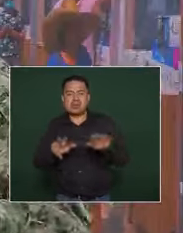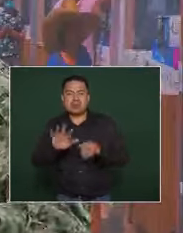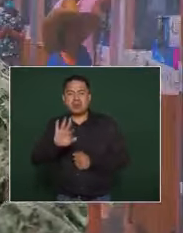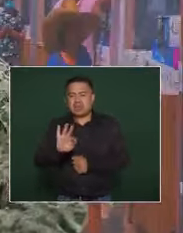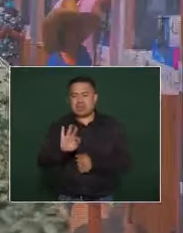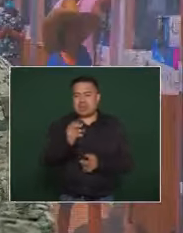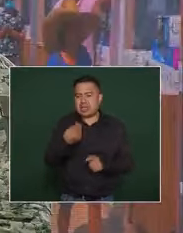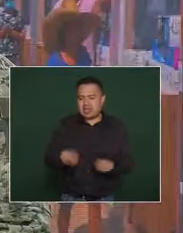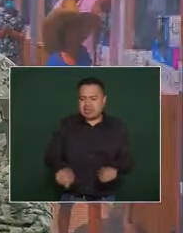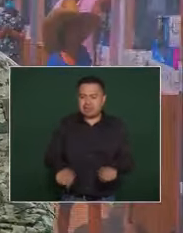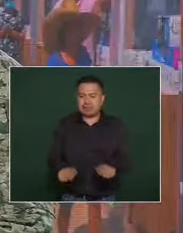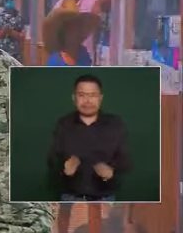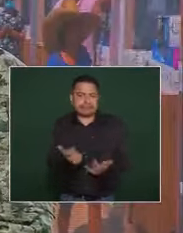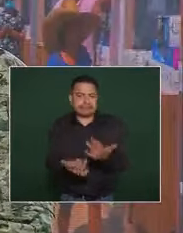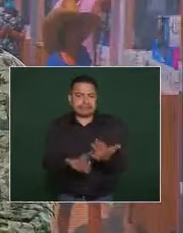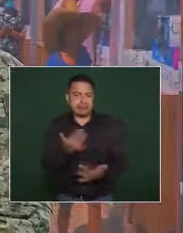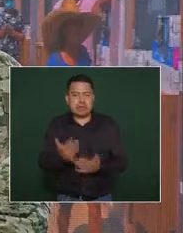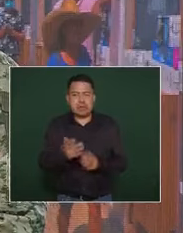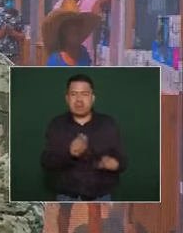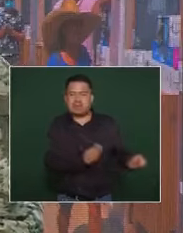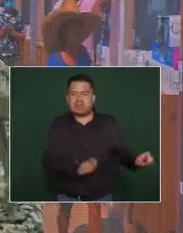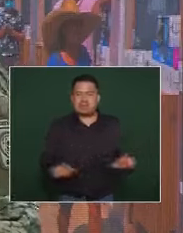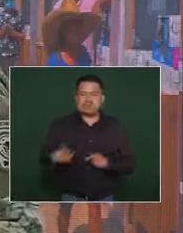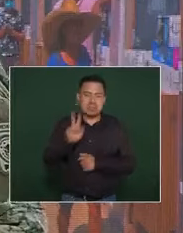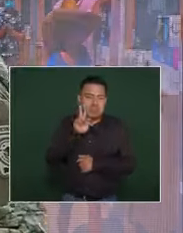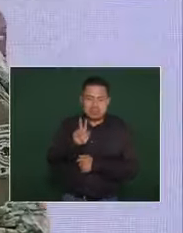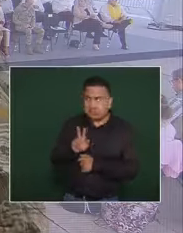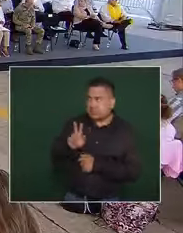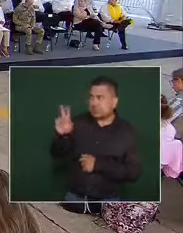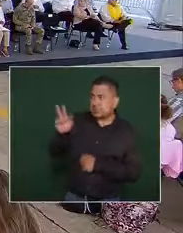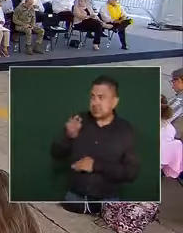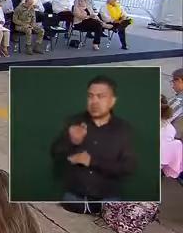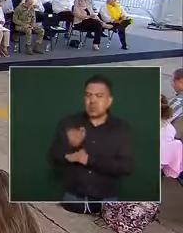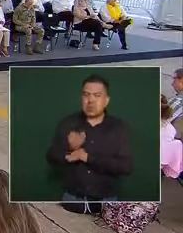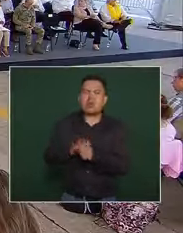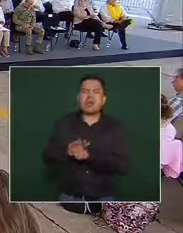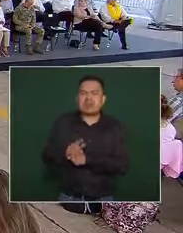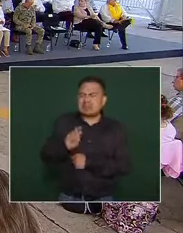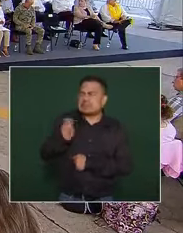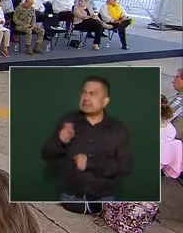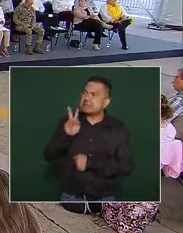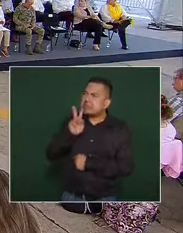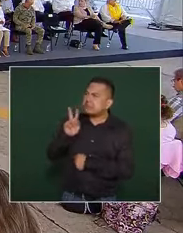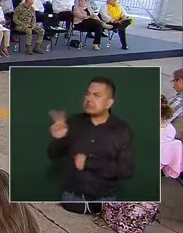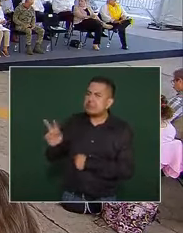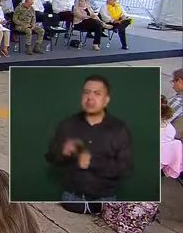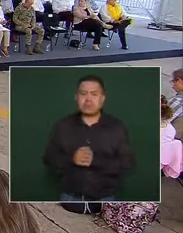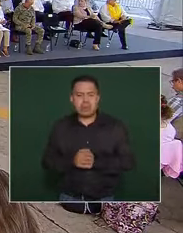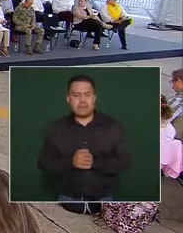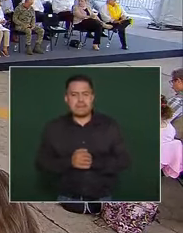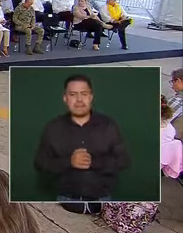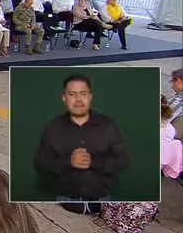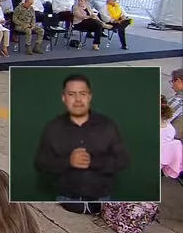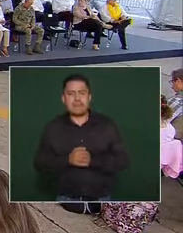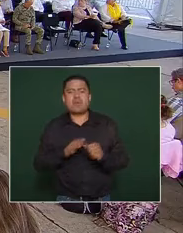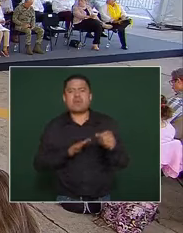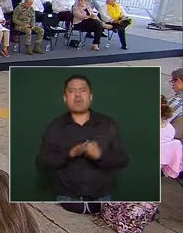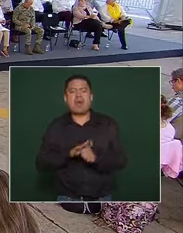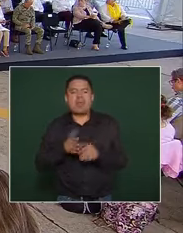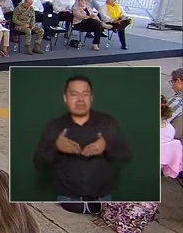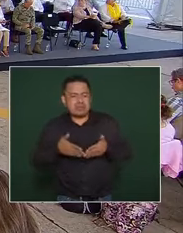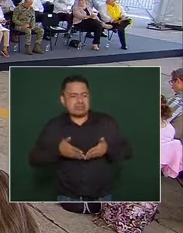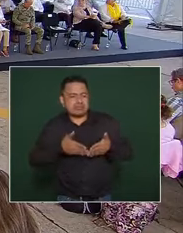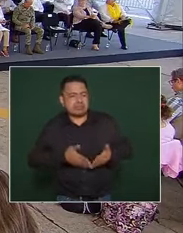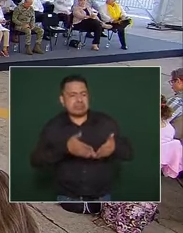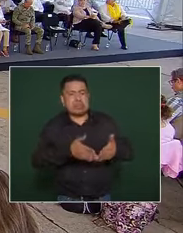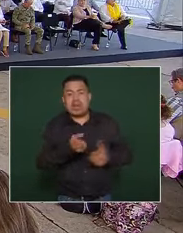44.840 estufas. Aquí en la siguiente lámina podemos observar los movimientos, el arribo de los buques. Son